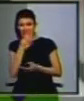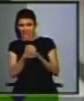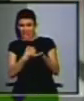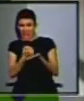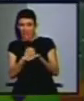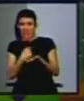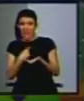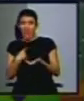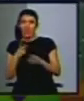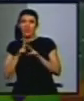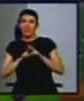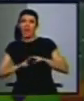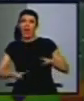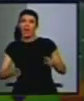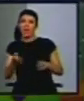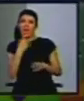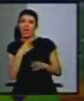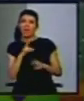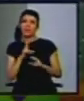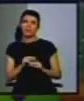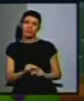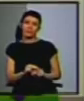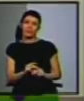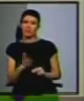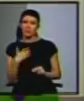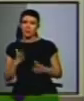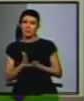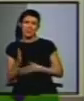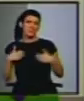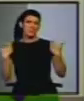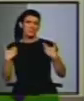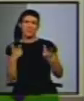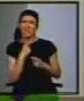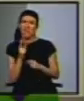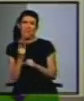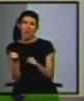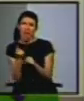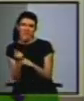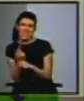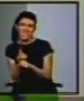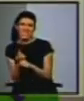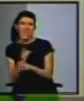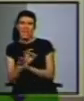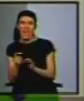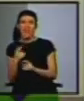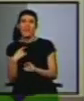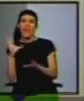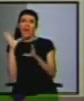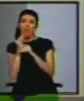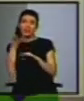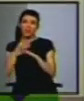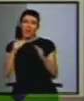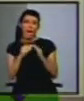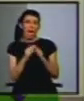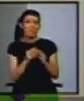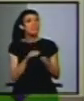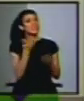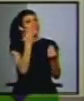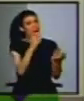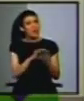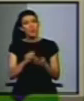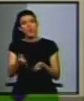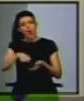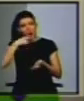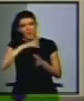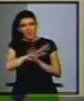arisco, no tengo ganas de conversar. Cuando llegaba en la noche a la casa, era el puro saludo, comía lo que tenía que comer y me metía las pastillas que me